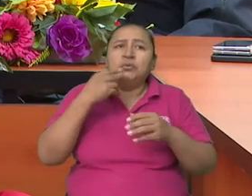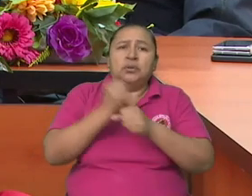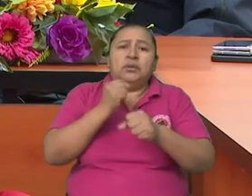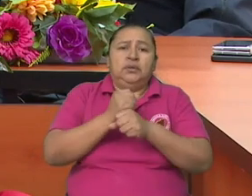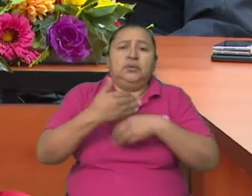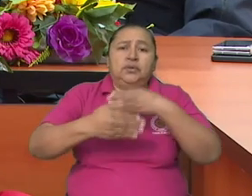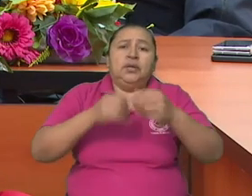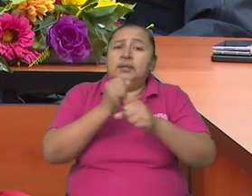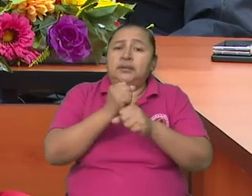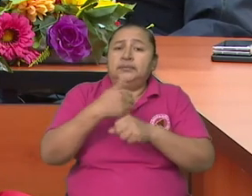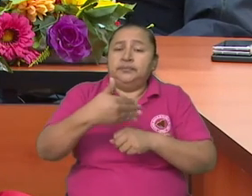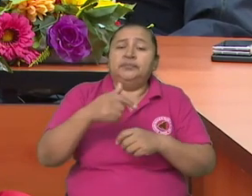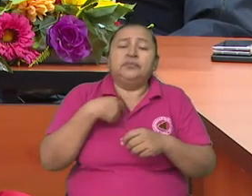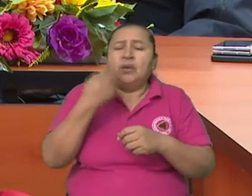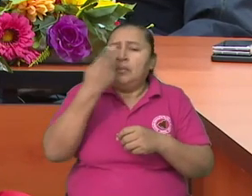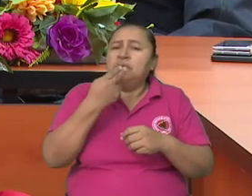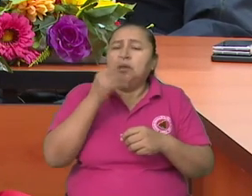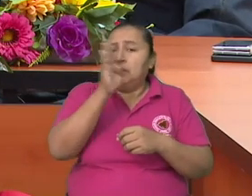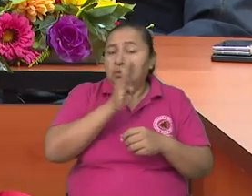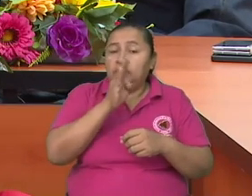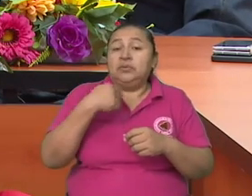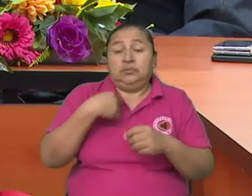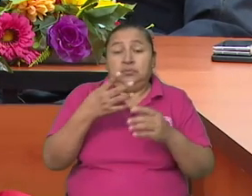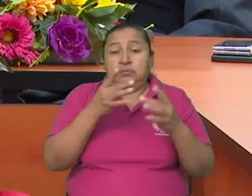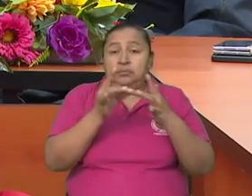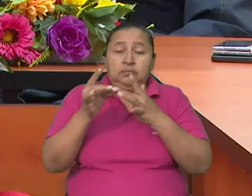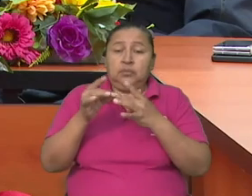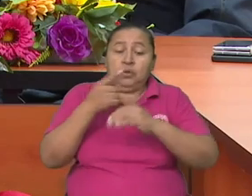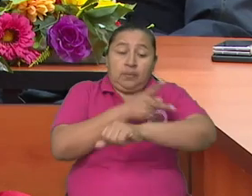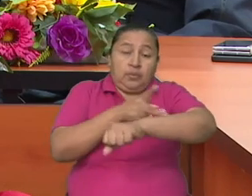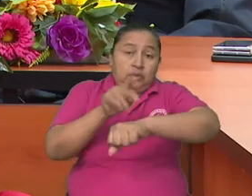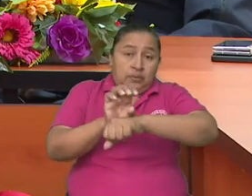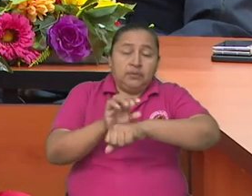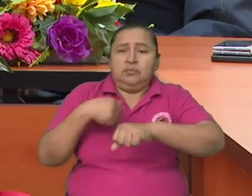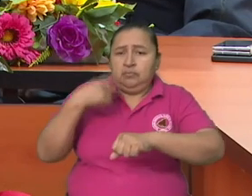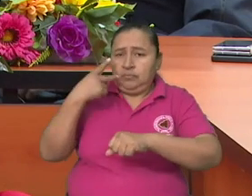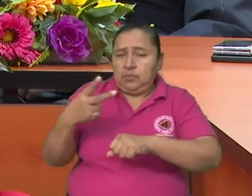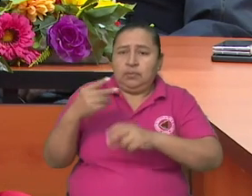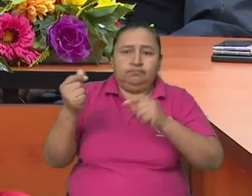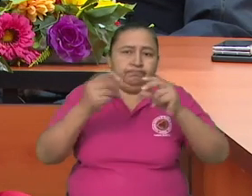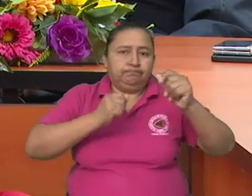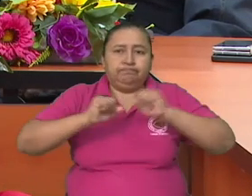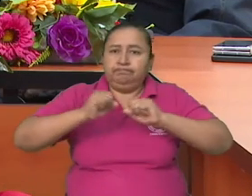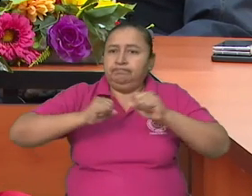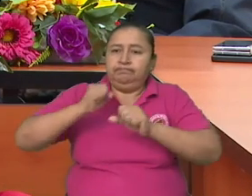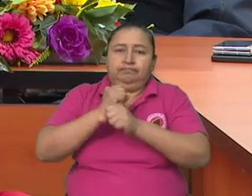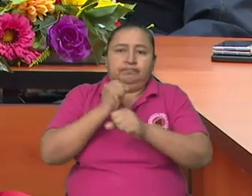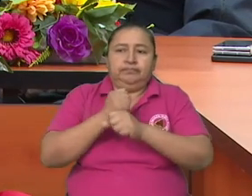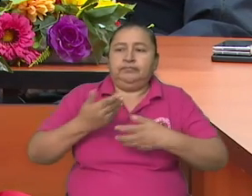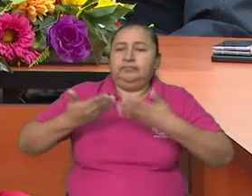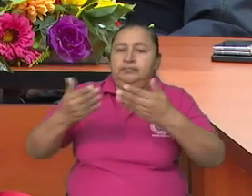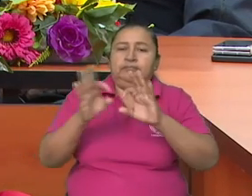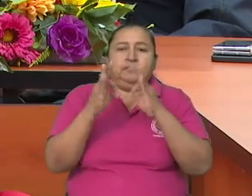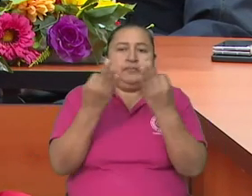Puerto Cabezas y Puerto Bluefield. Quisiera hacer un hincapié bastante especial con Puerto Cabezas, porque vimos la agilidad con la que se le brindó respuesta a la